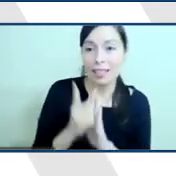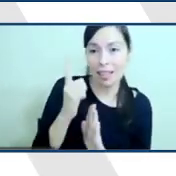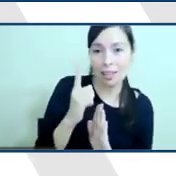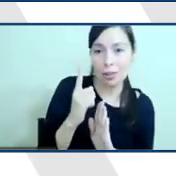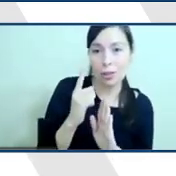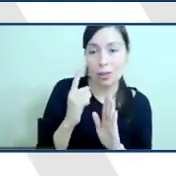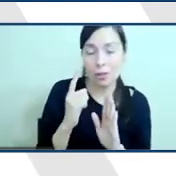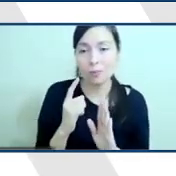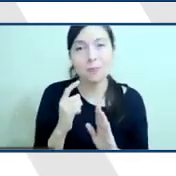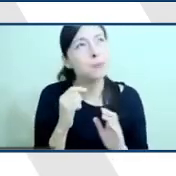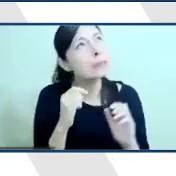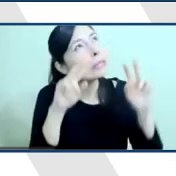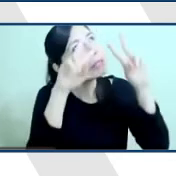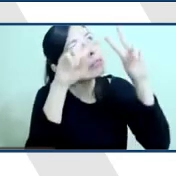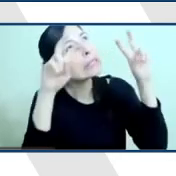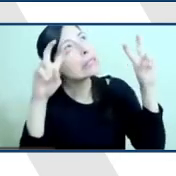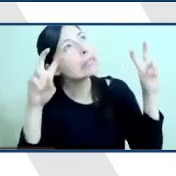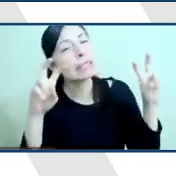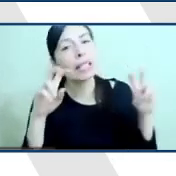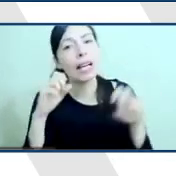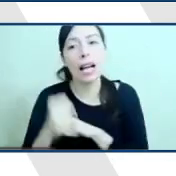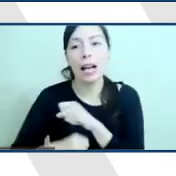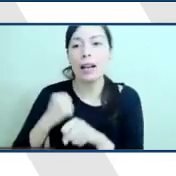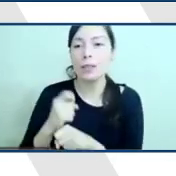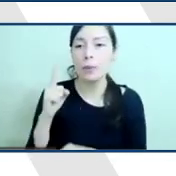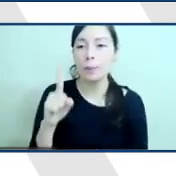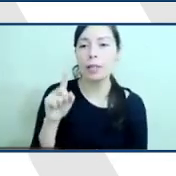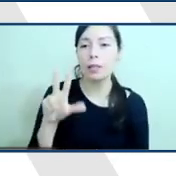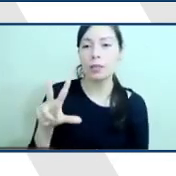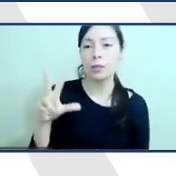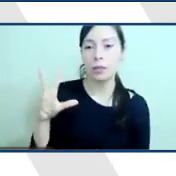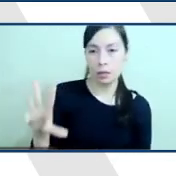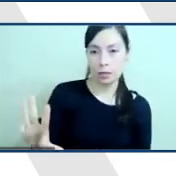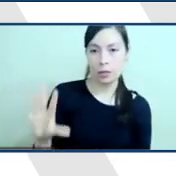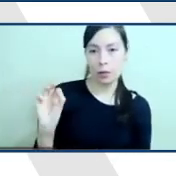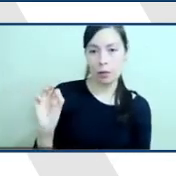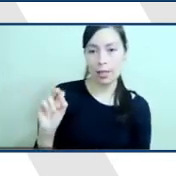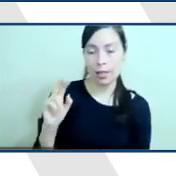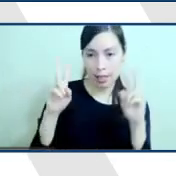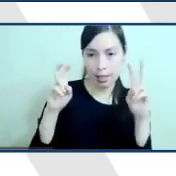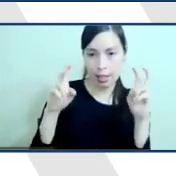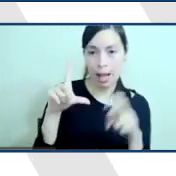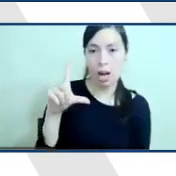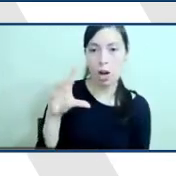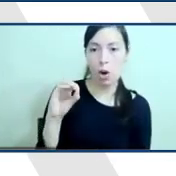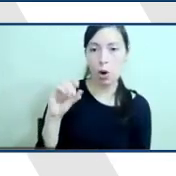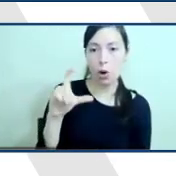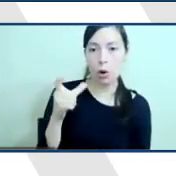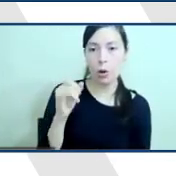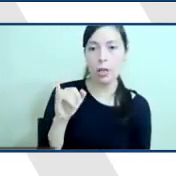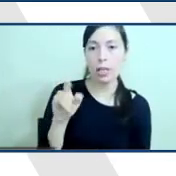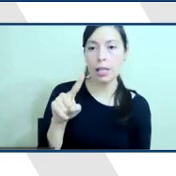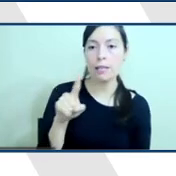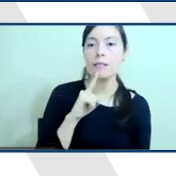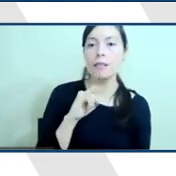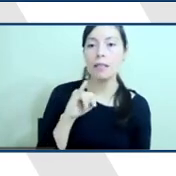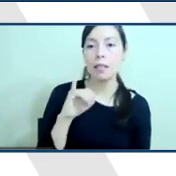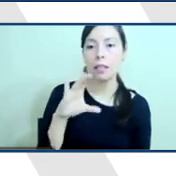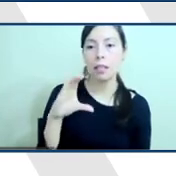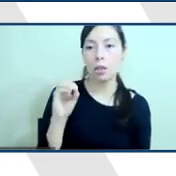astronómico. En el año 1890 fueron temas logísticos de acceso a los sitios. Esto sigue ocurriendo